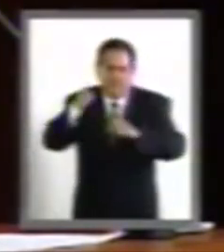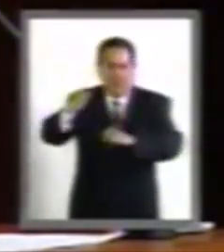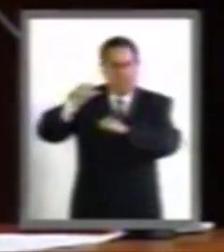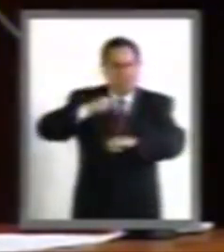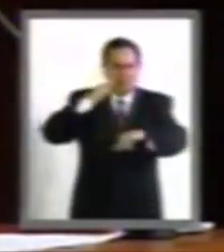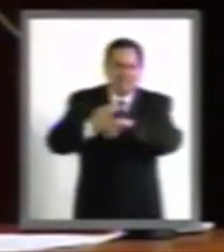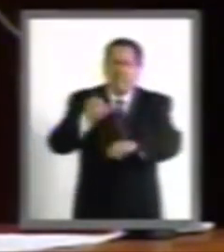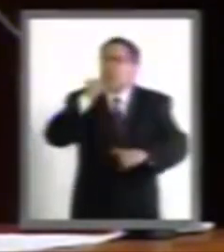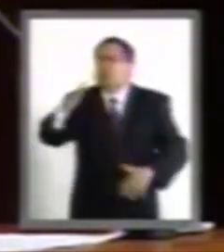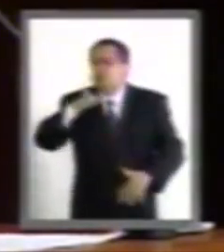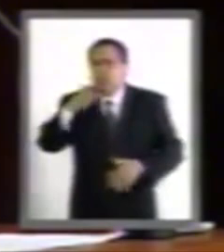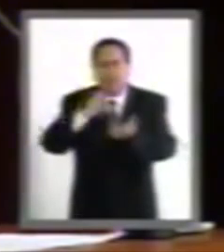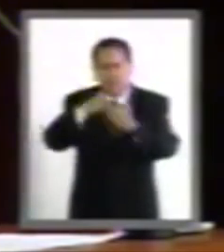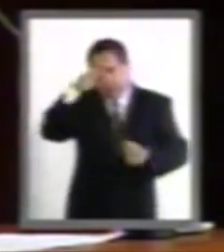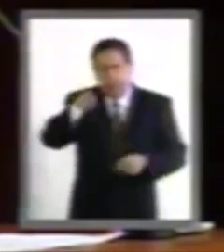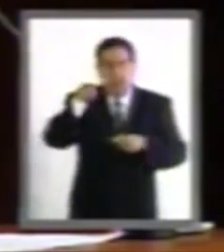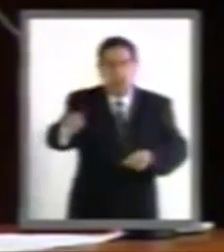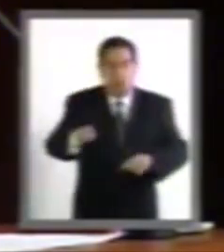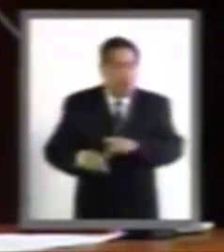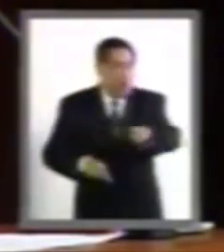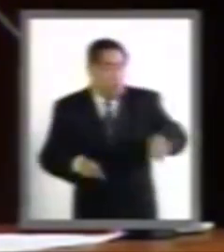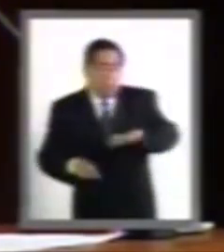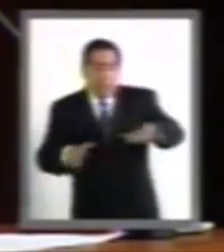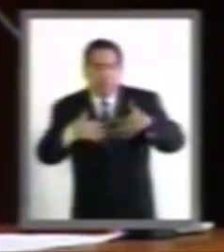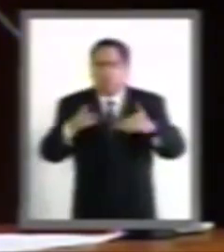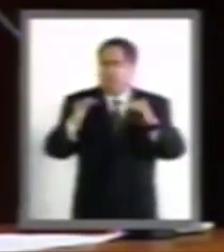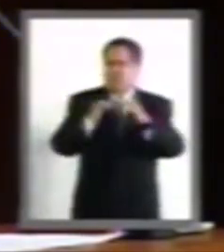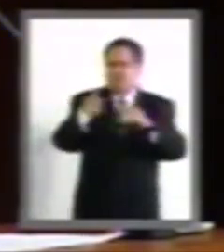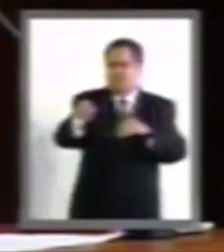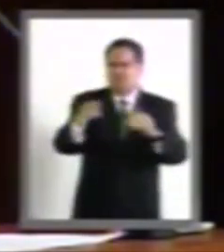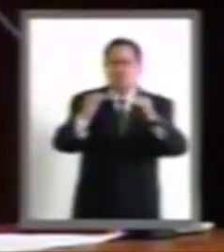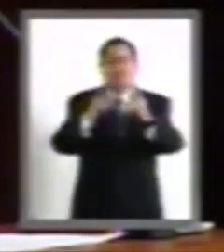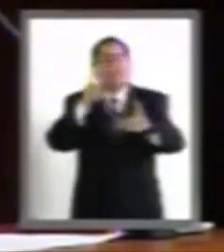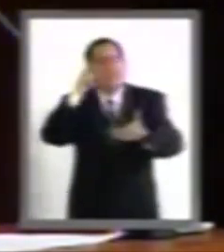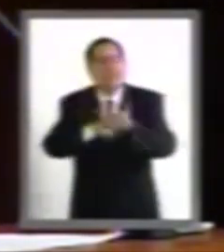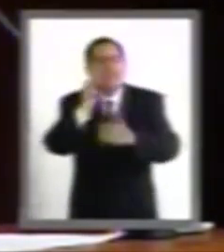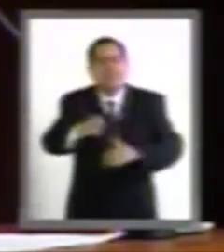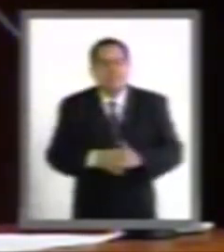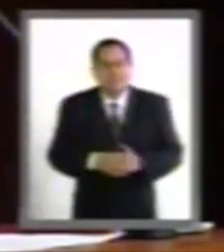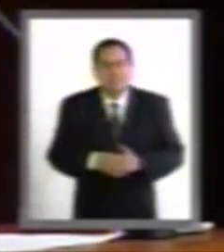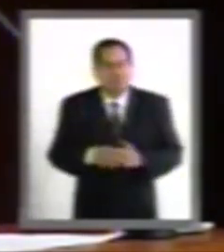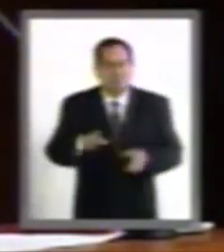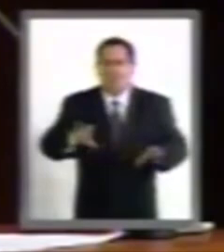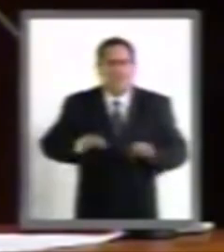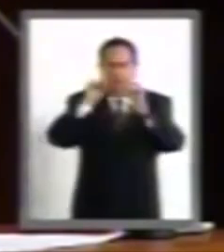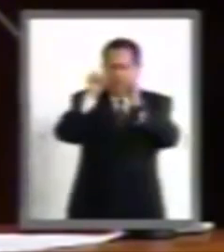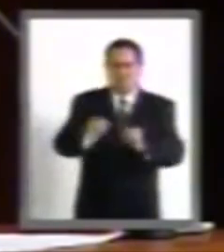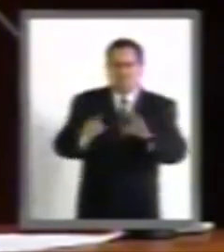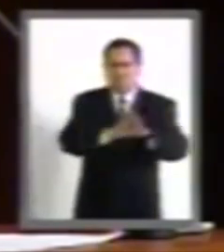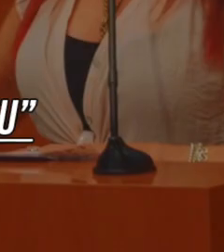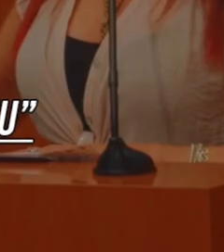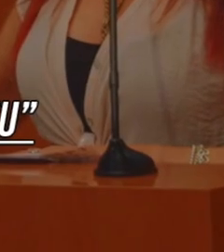de la inmoralidad en México. Y el pueblo ya le evaluó. ¿Y qué cree? No es idóneo.